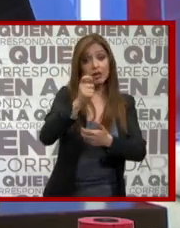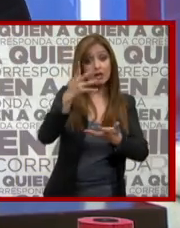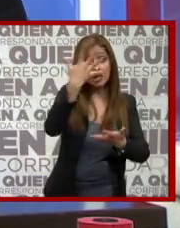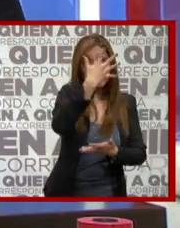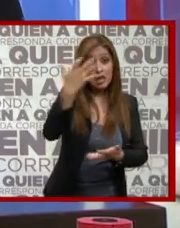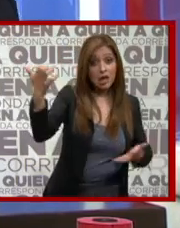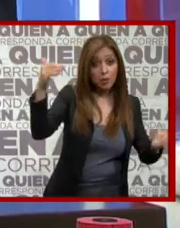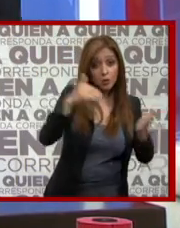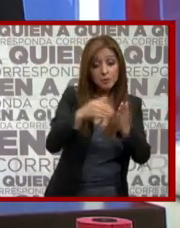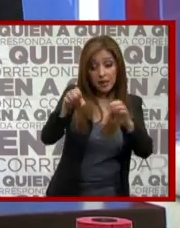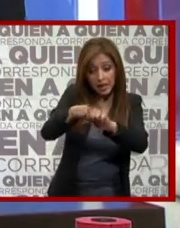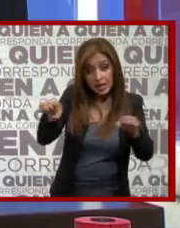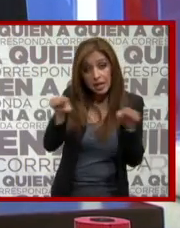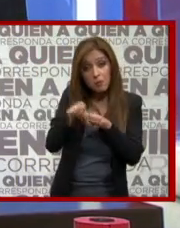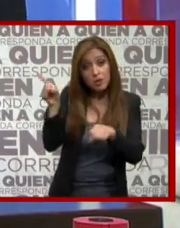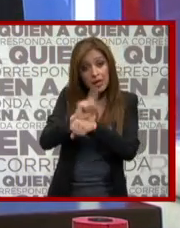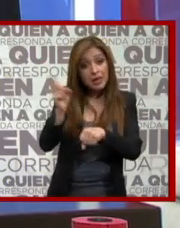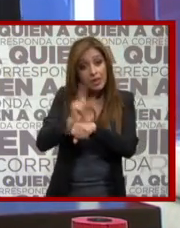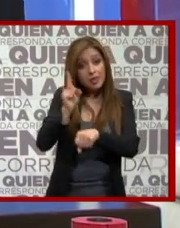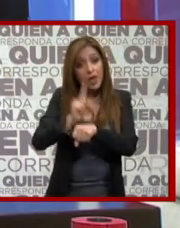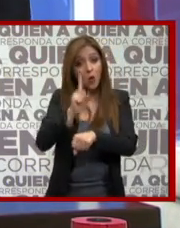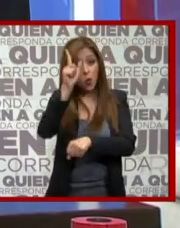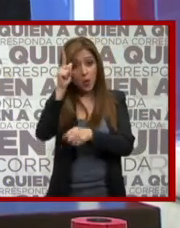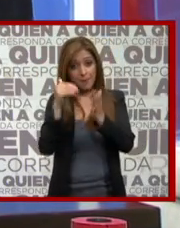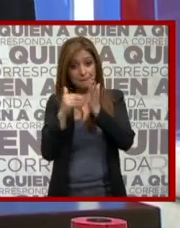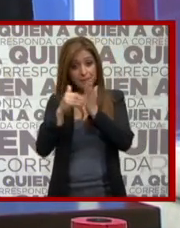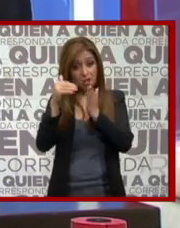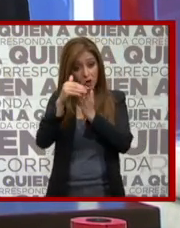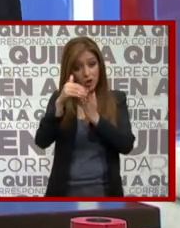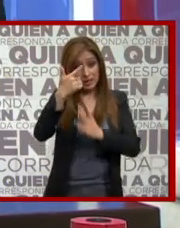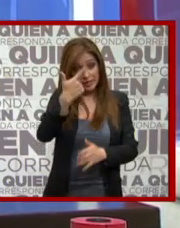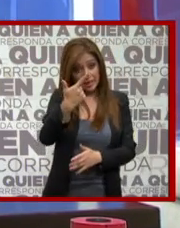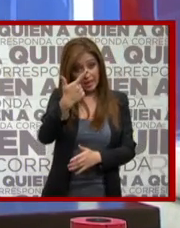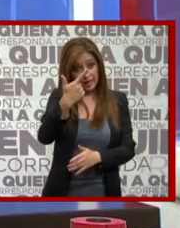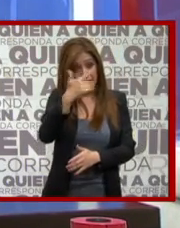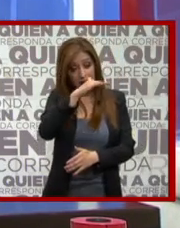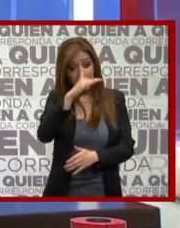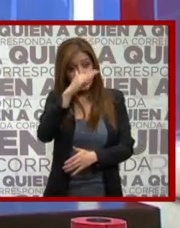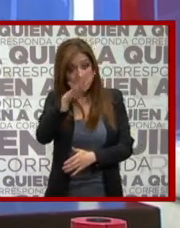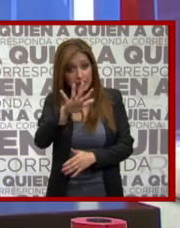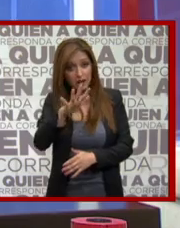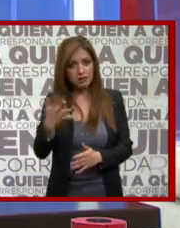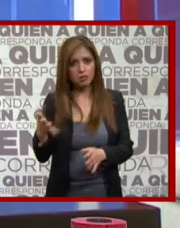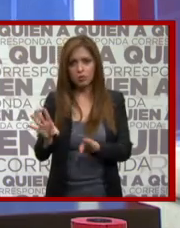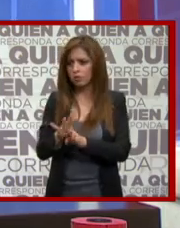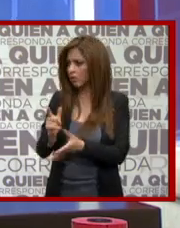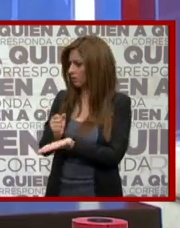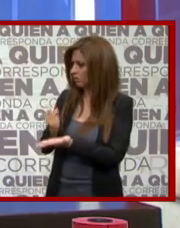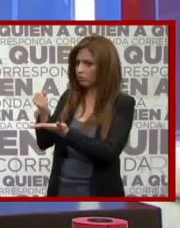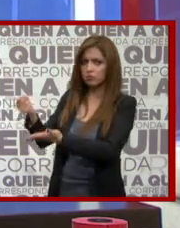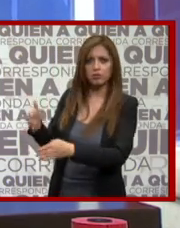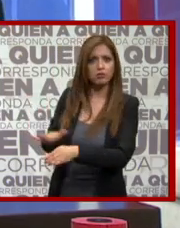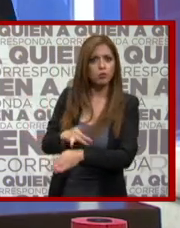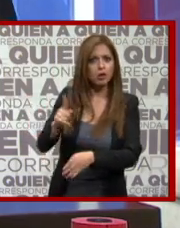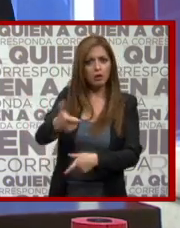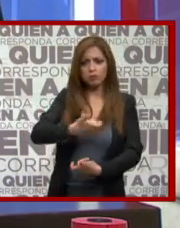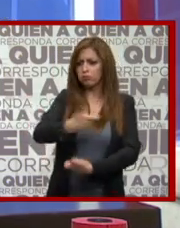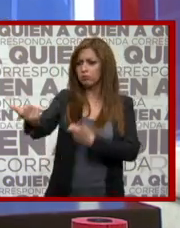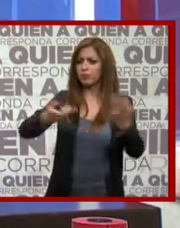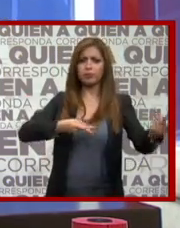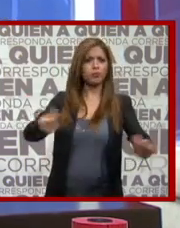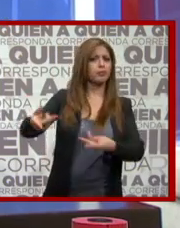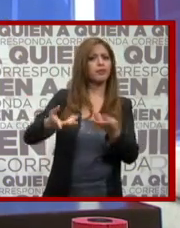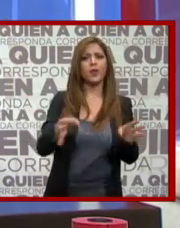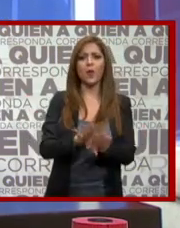juego para cada equipo todos los días, 1,000,000 de pesos. A las 7 de la noche con 10 minutos. ¿Y por qué le dan tanto presupuesto a este bárbaro? Ah, ya viste. ¿Para andar regalando así?